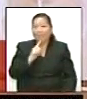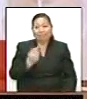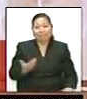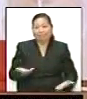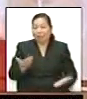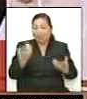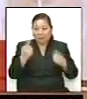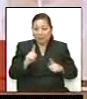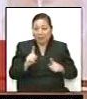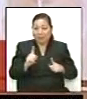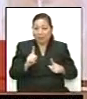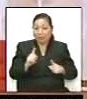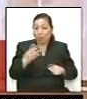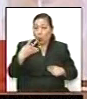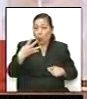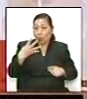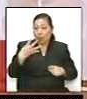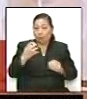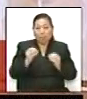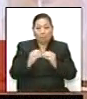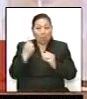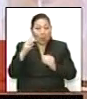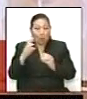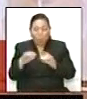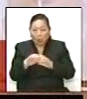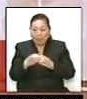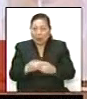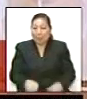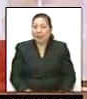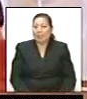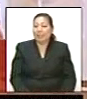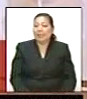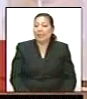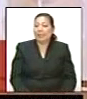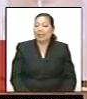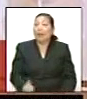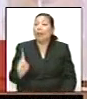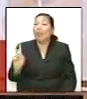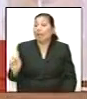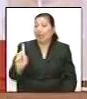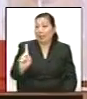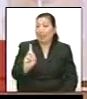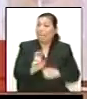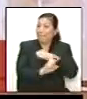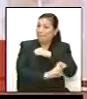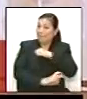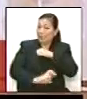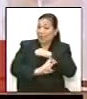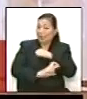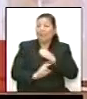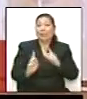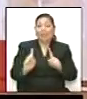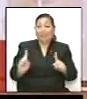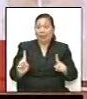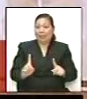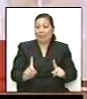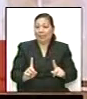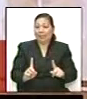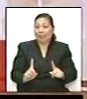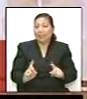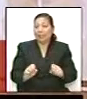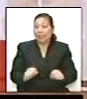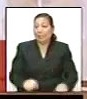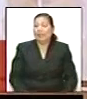un acuerdo entre los cuatro con los cuatro, es un acuerdo de los de cada uno de ellos con la alianza, con los cuatro de la alianza,